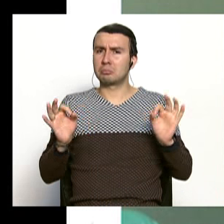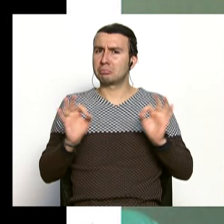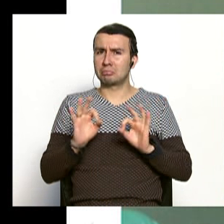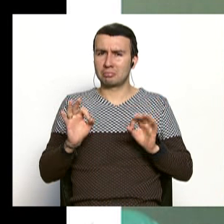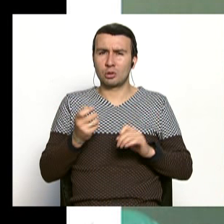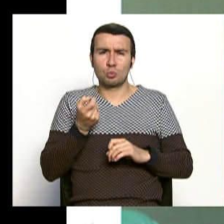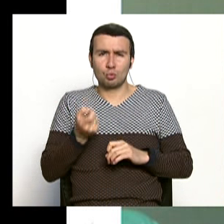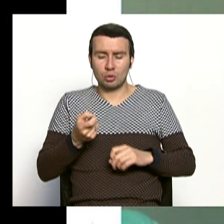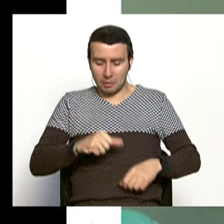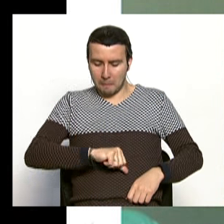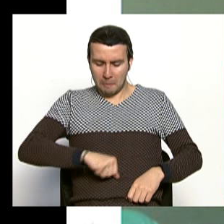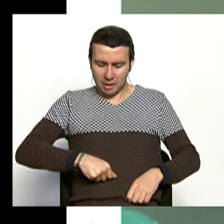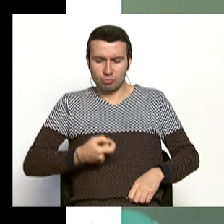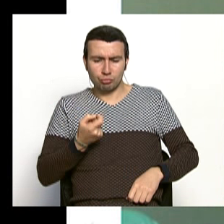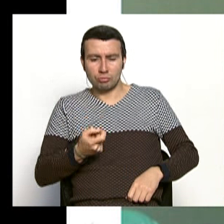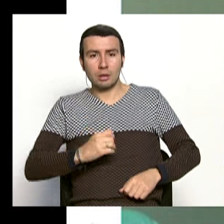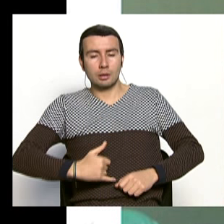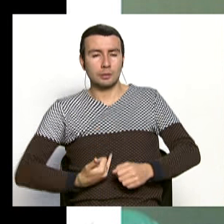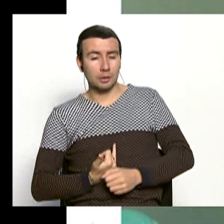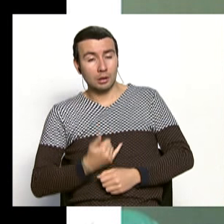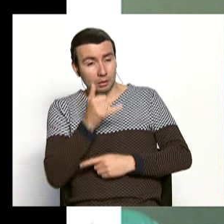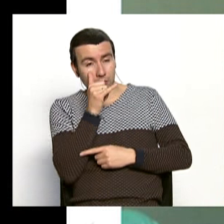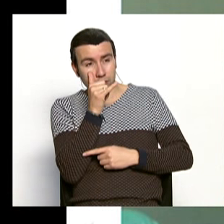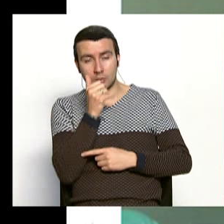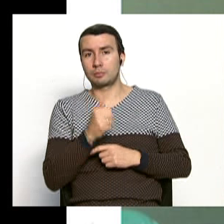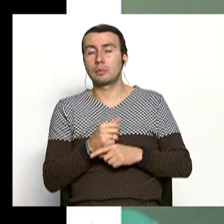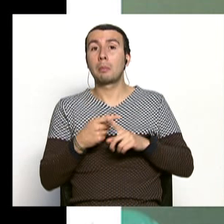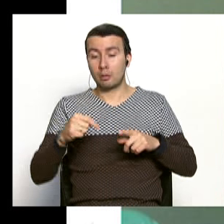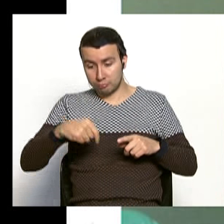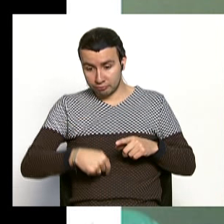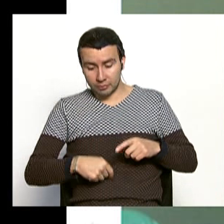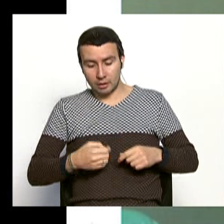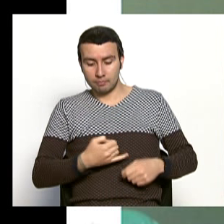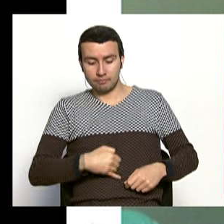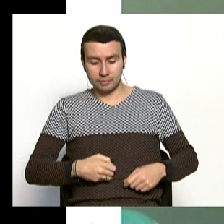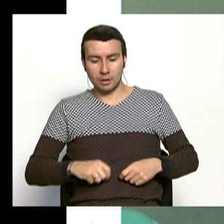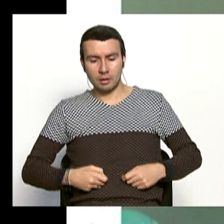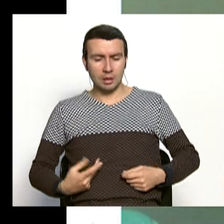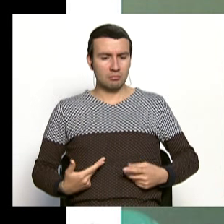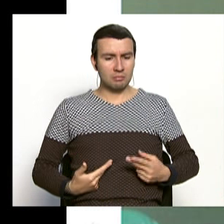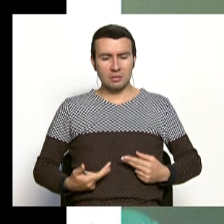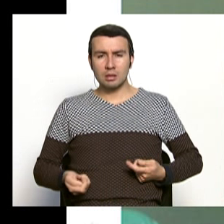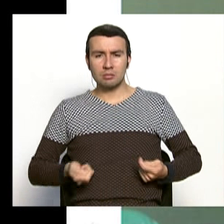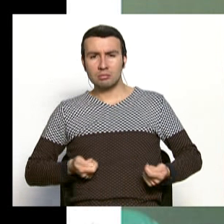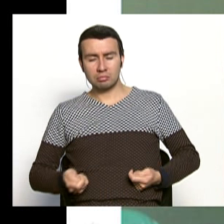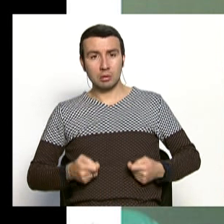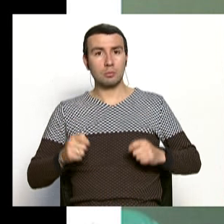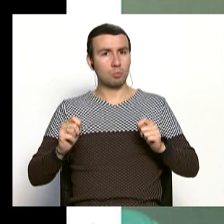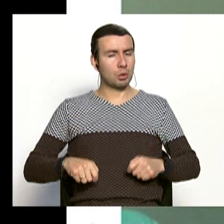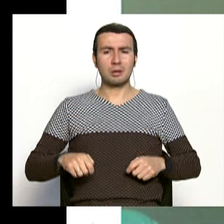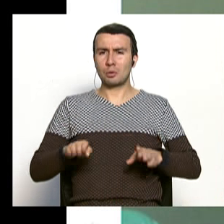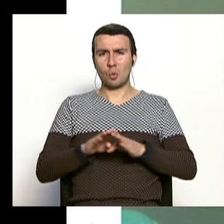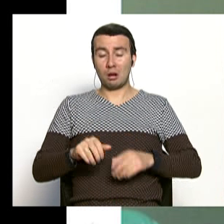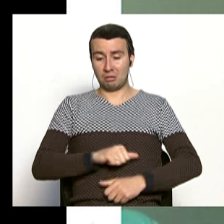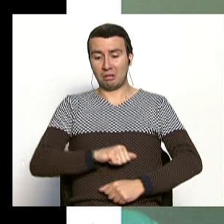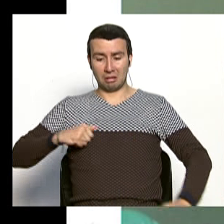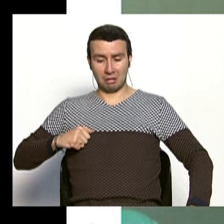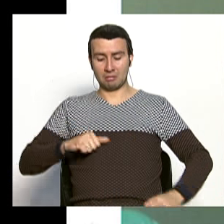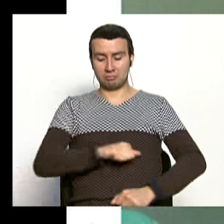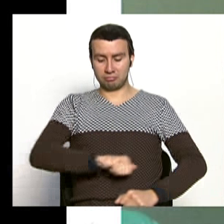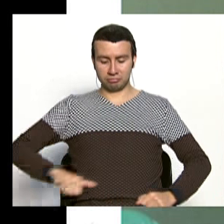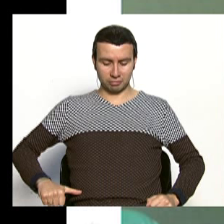incisiones pero igual por laparoscopia Hacemos todos los procedimientos mayores que son posibles en la cirugía general en la cirugía